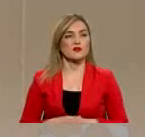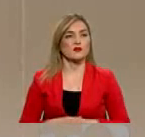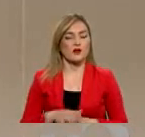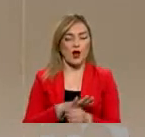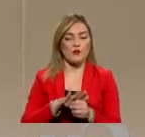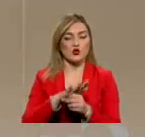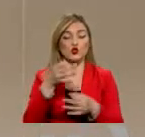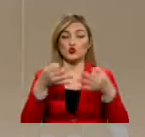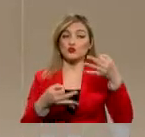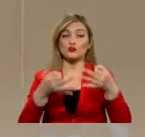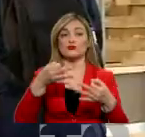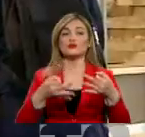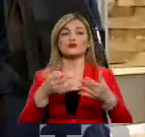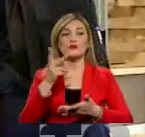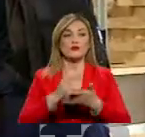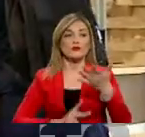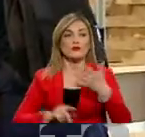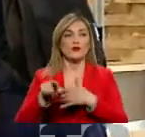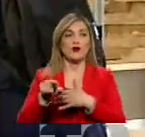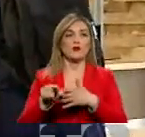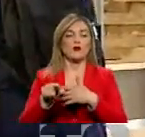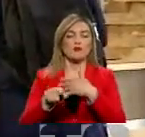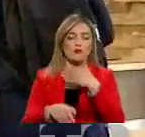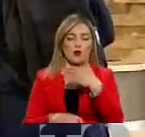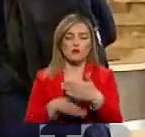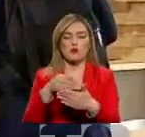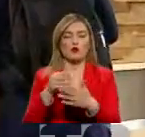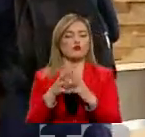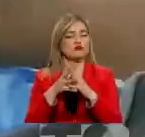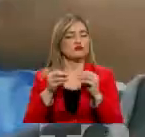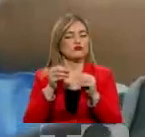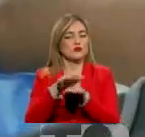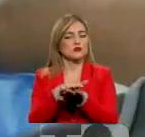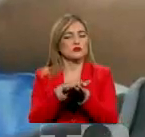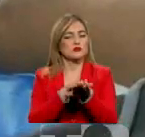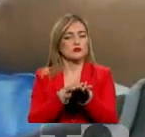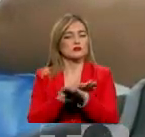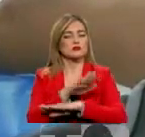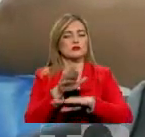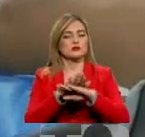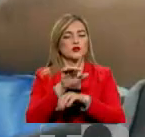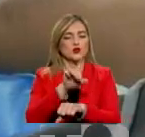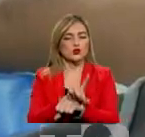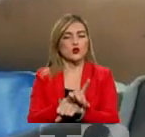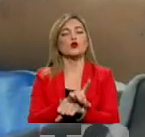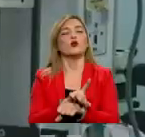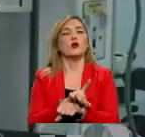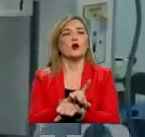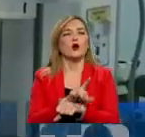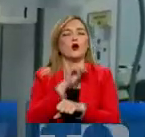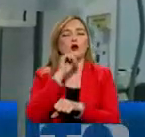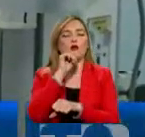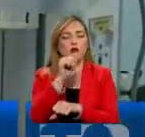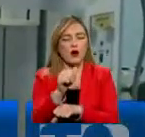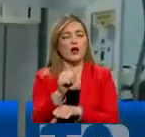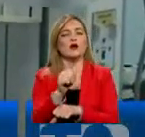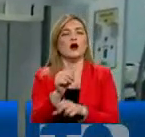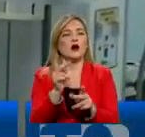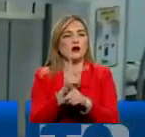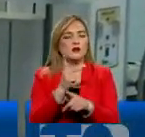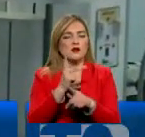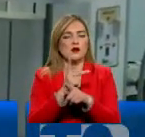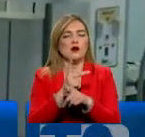ámbito judicial lo que aquí ocurrió parece irse resolviendo, aunque lento, al hablar de doctores con falta de insumos para intubar y en